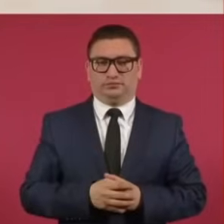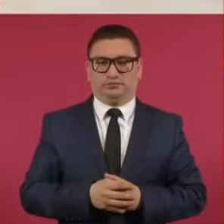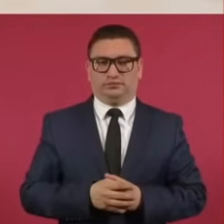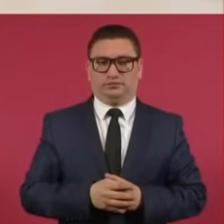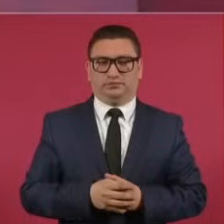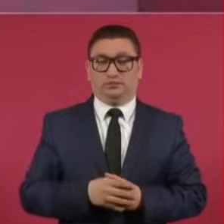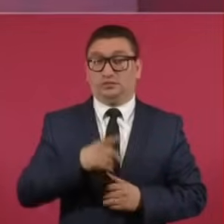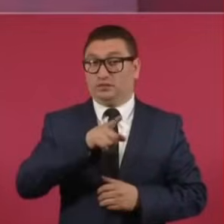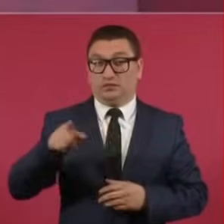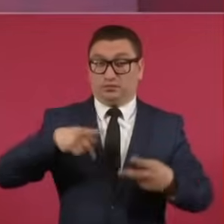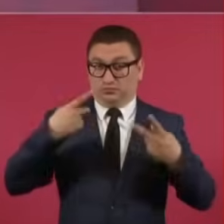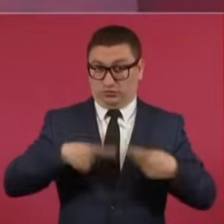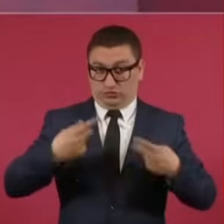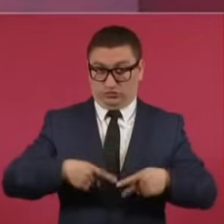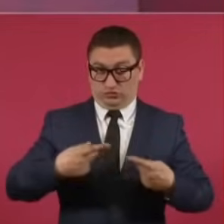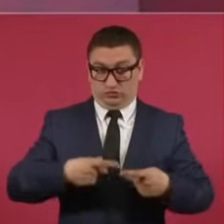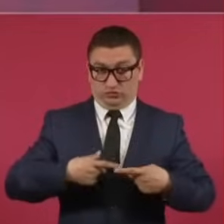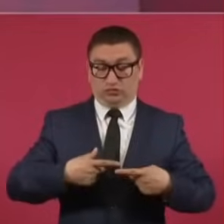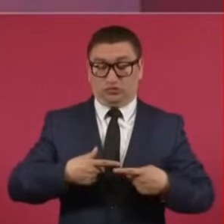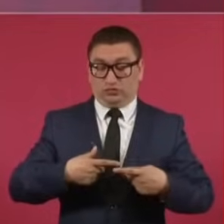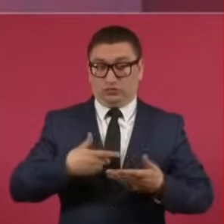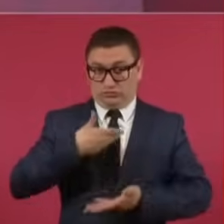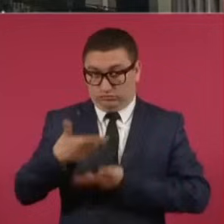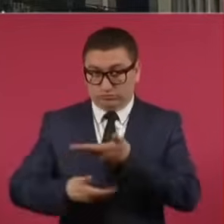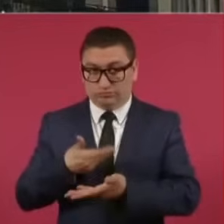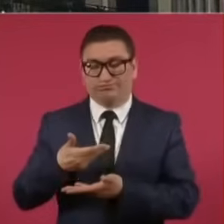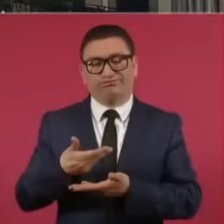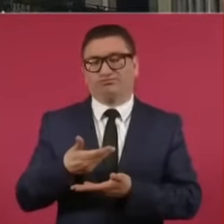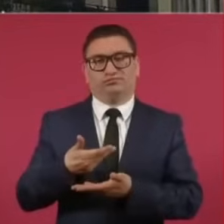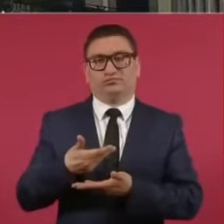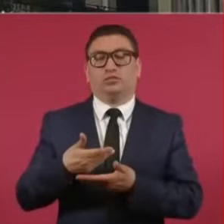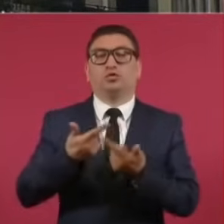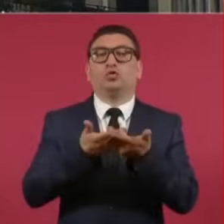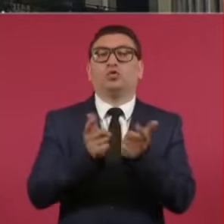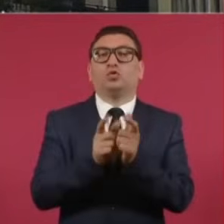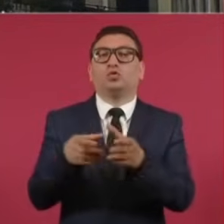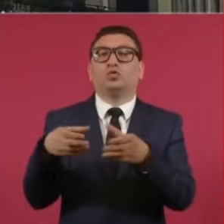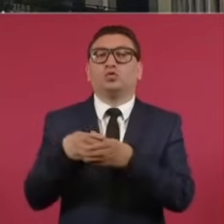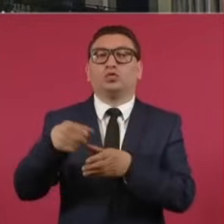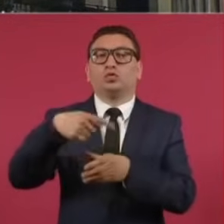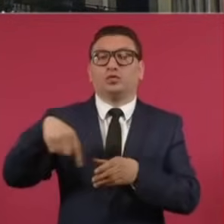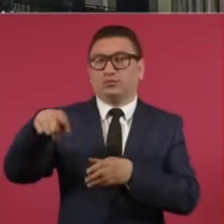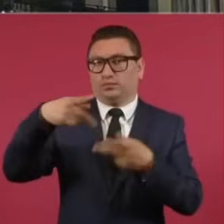no le sirven al pueblo, están al servicio de las minorías.